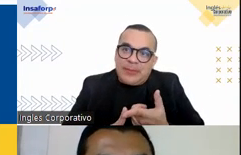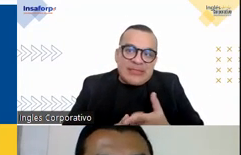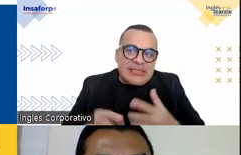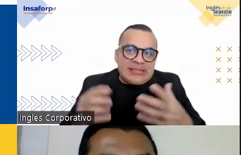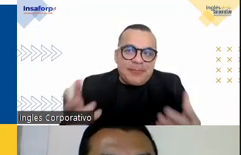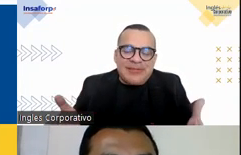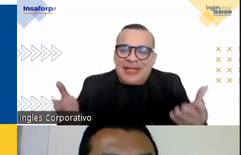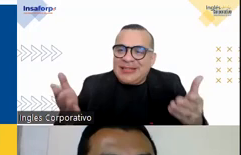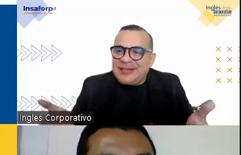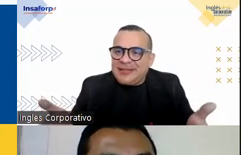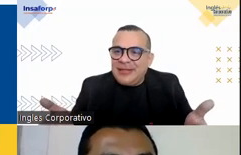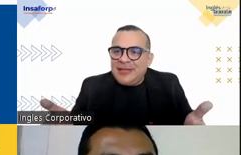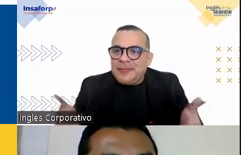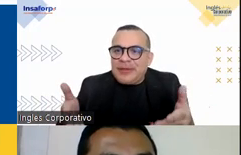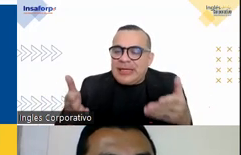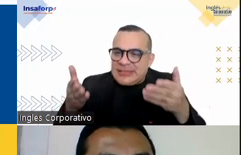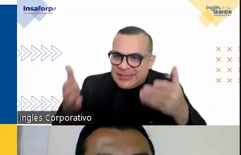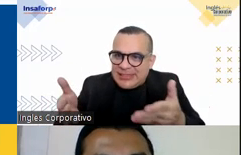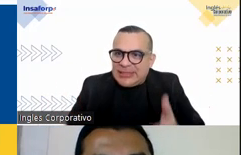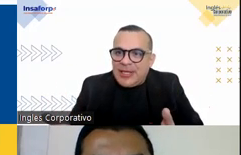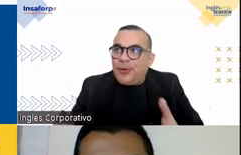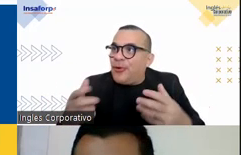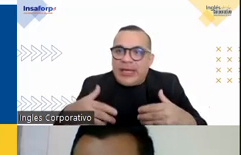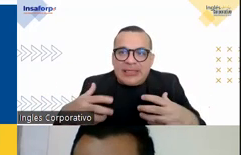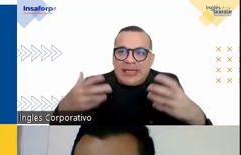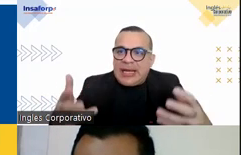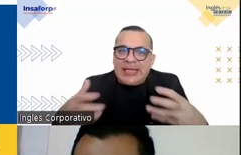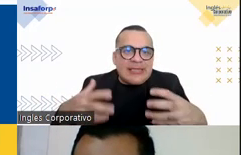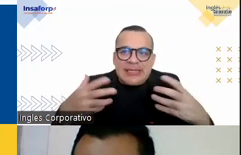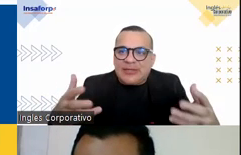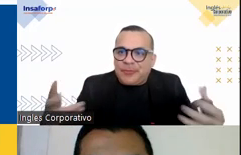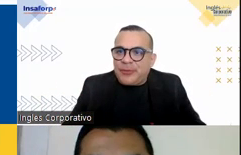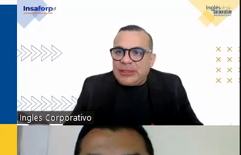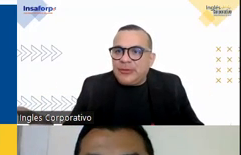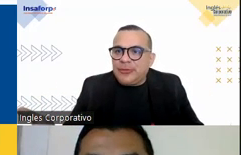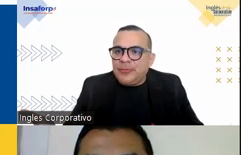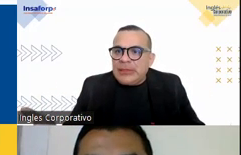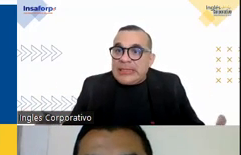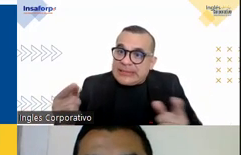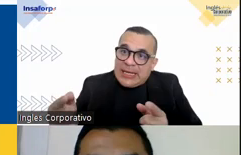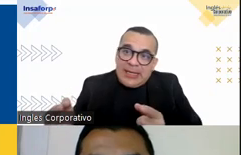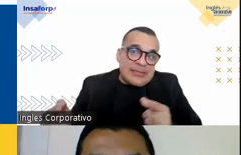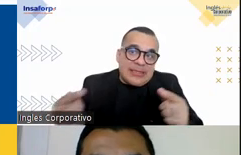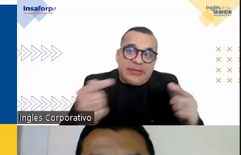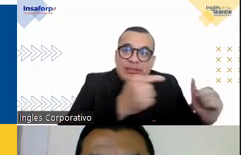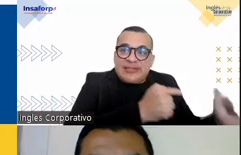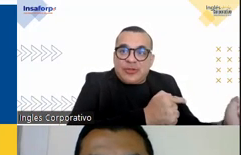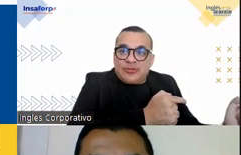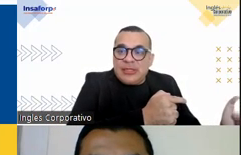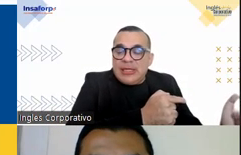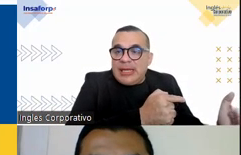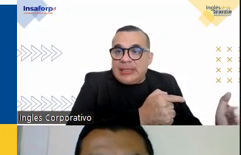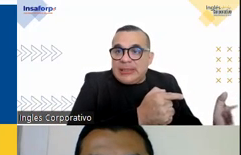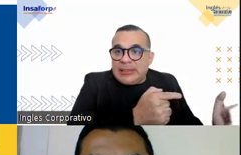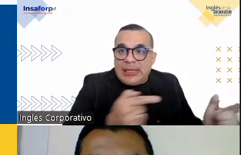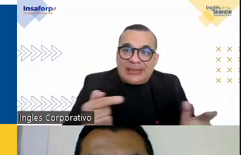A muchas veces las empresas les interesa que esté sentado o que ande en la calle, en este caso, pregonando. Y está, en este caso, 10